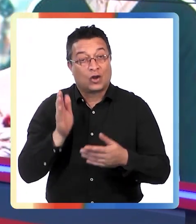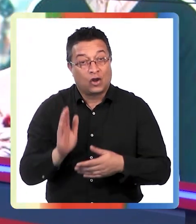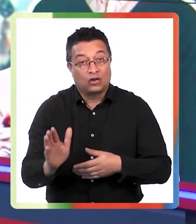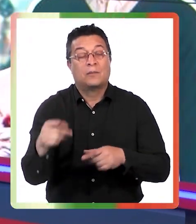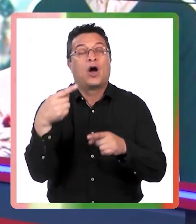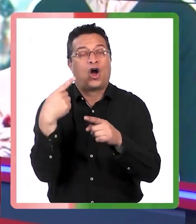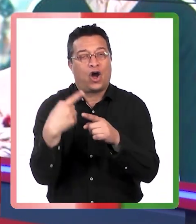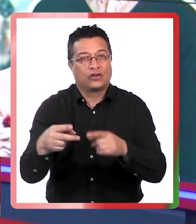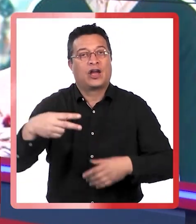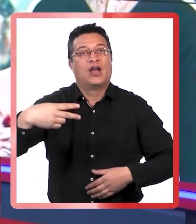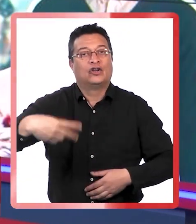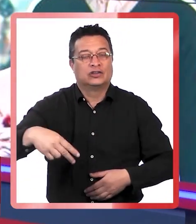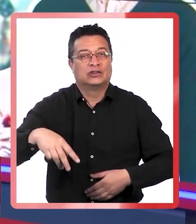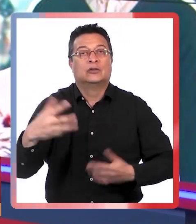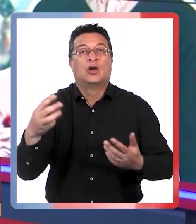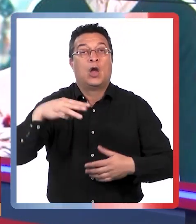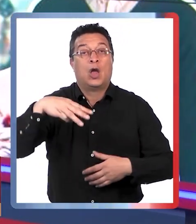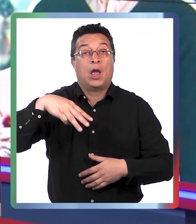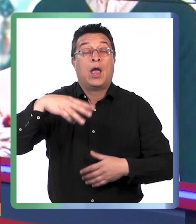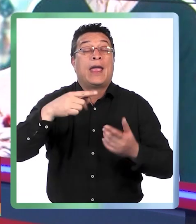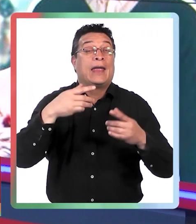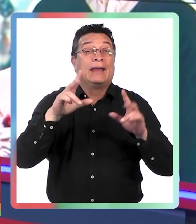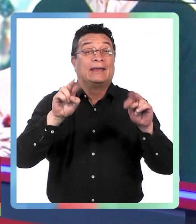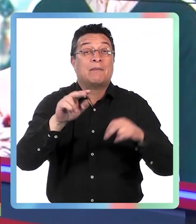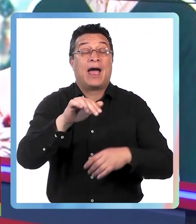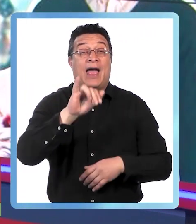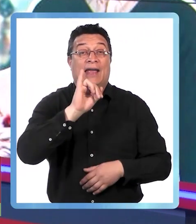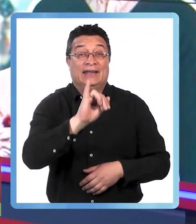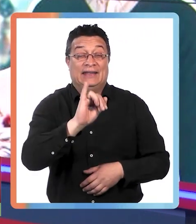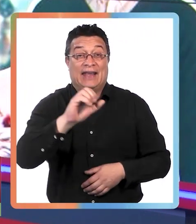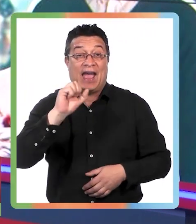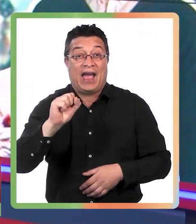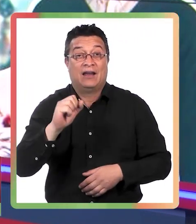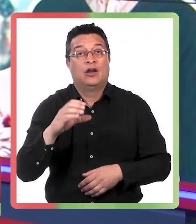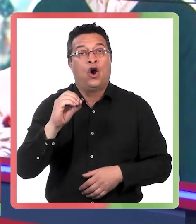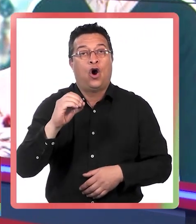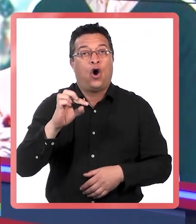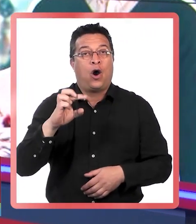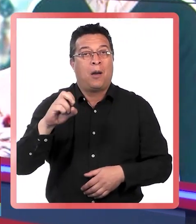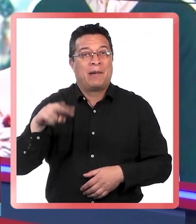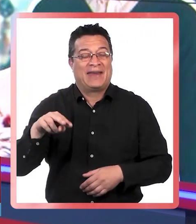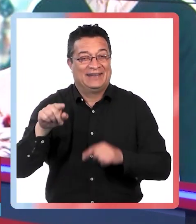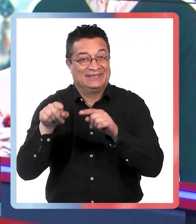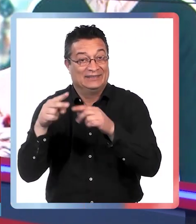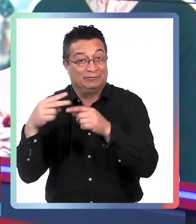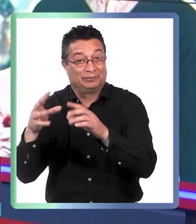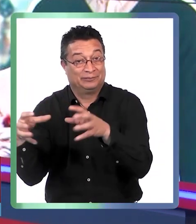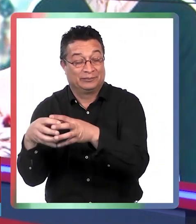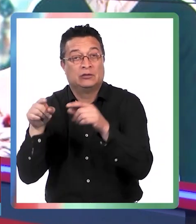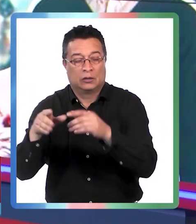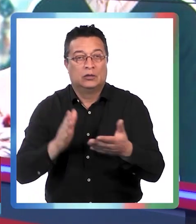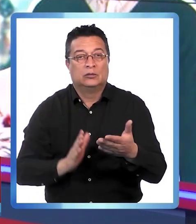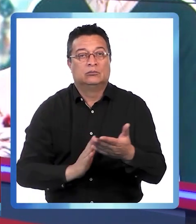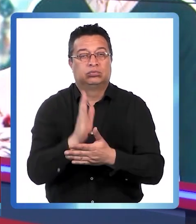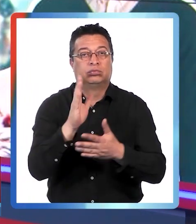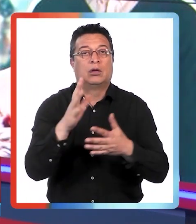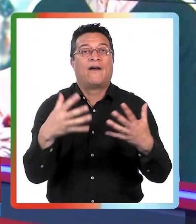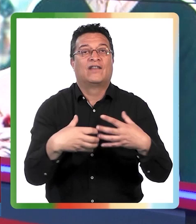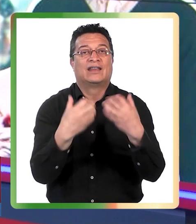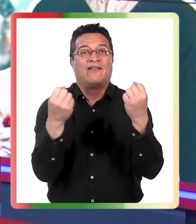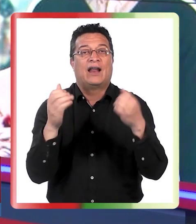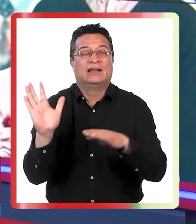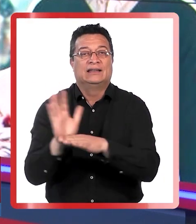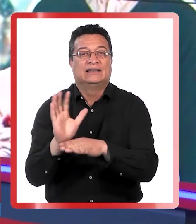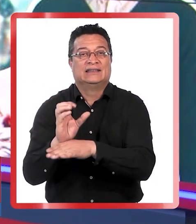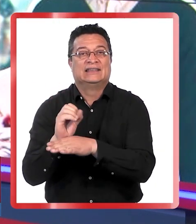Continuamos con otras noticias porque el modelo de inteligencia artificial generativa de OpenAI, Sora, tendrá su debut en el Festival de Cine